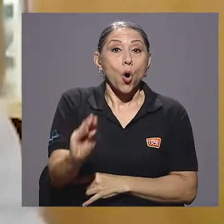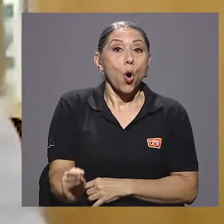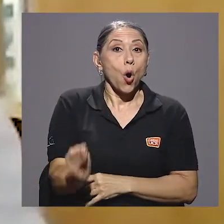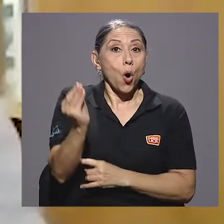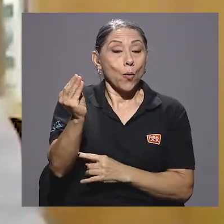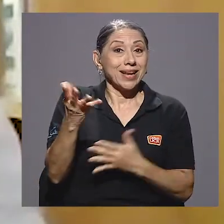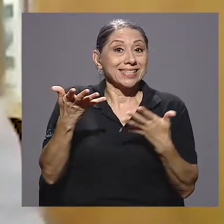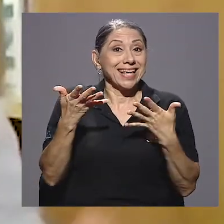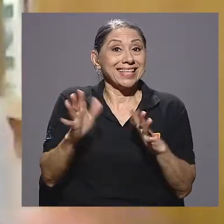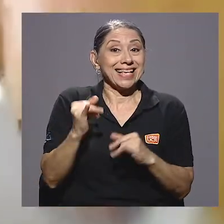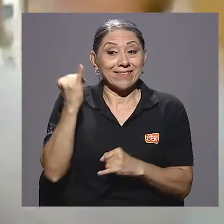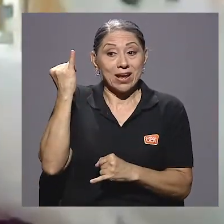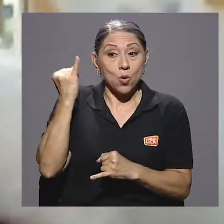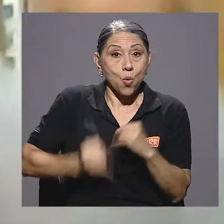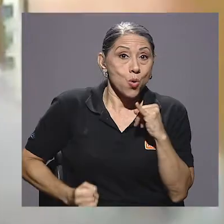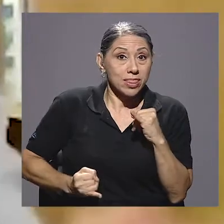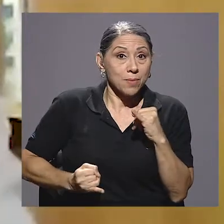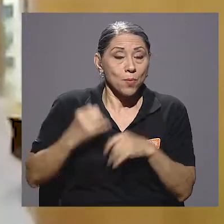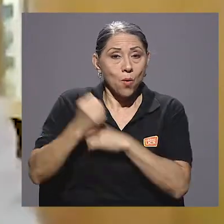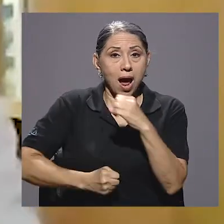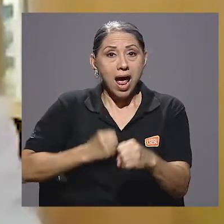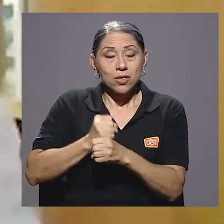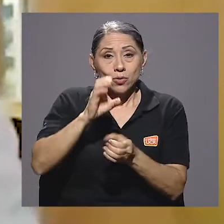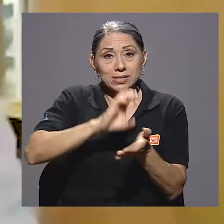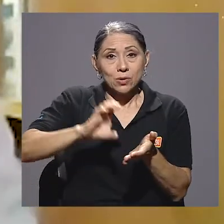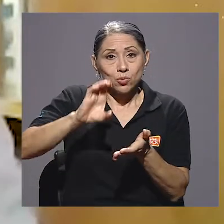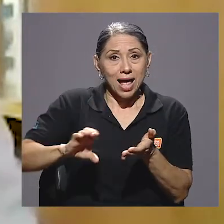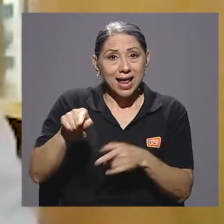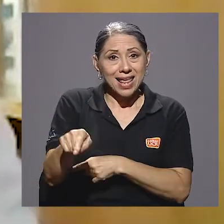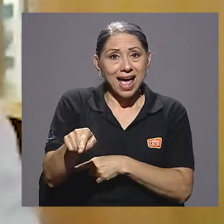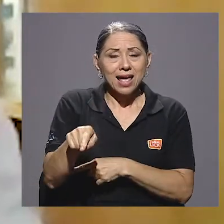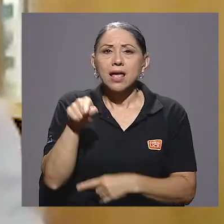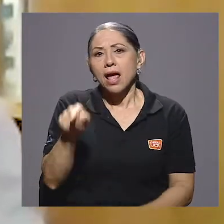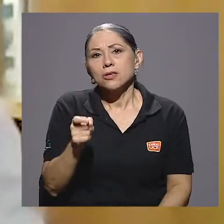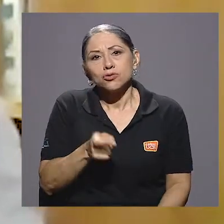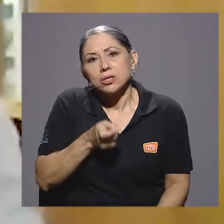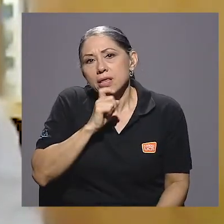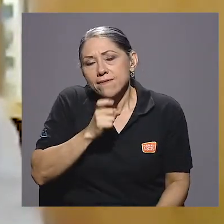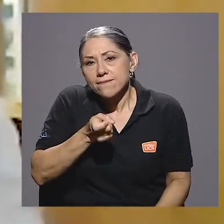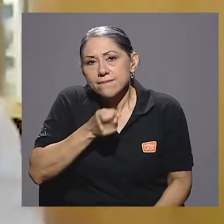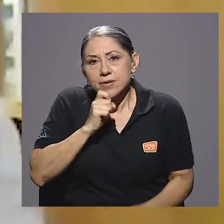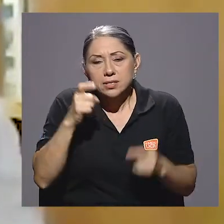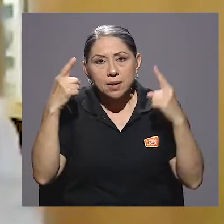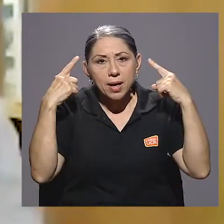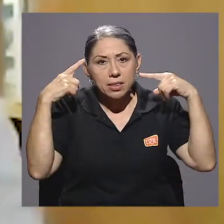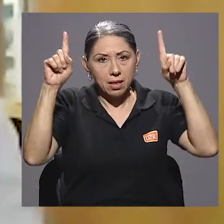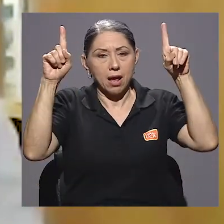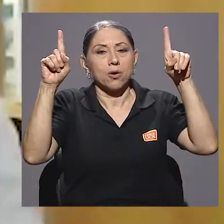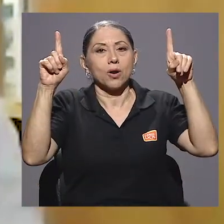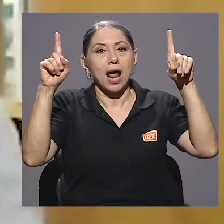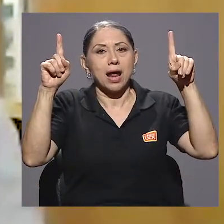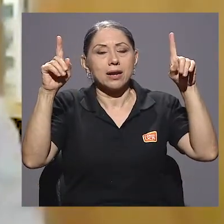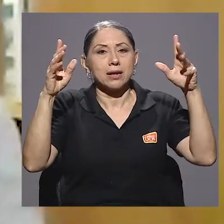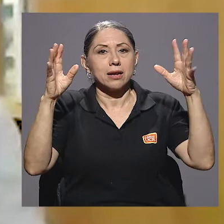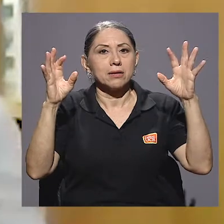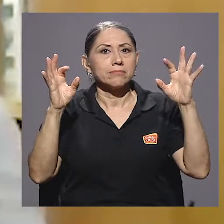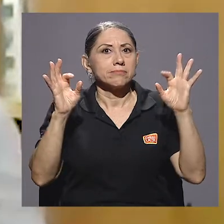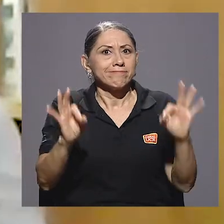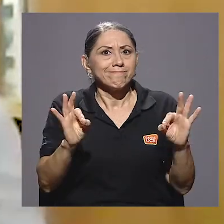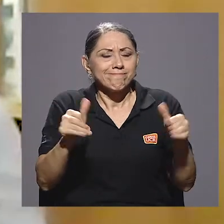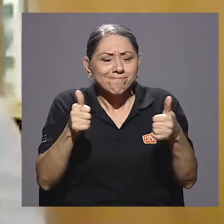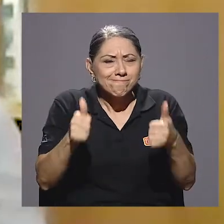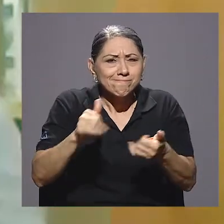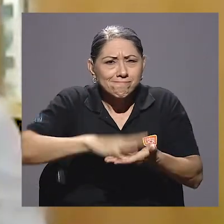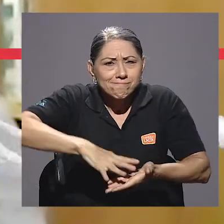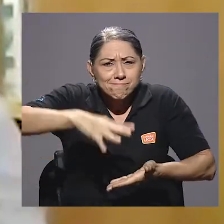se encontraban en el último nivel de secundaria, difícilmente van a lograr